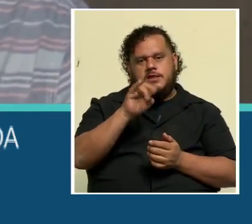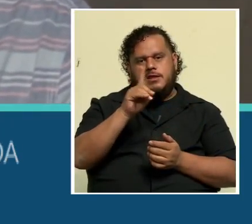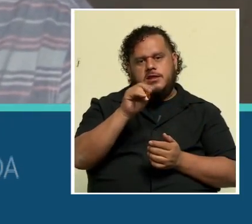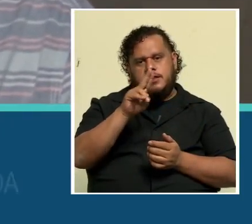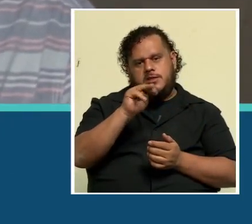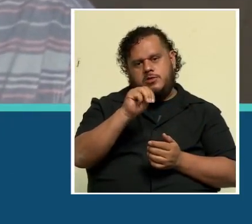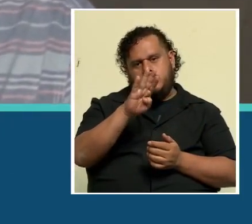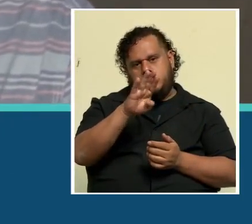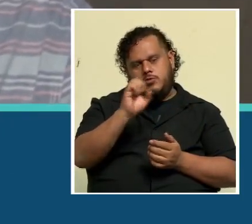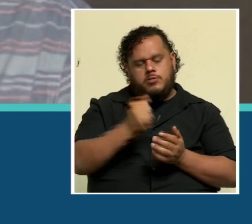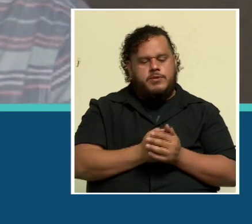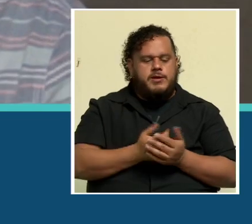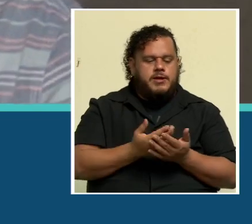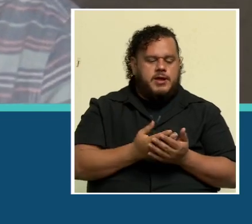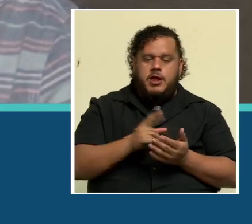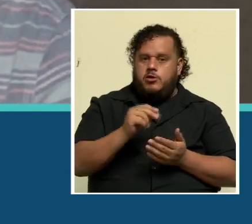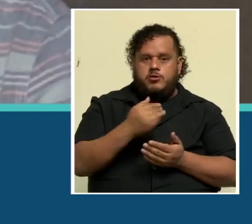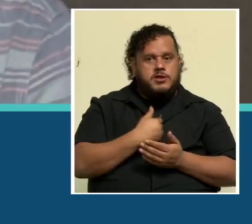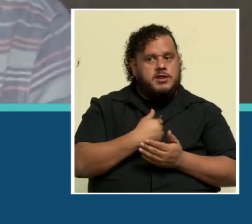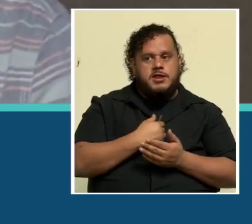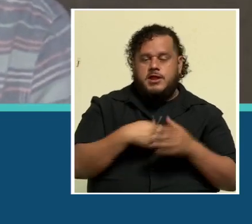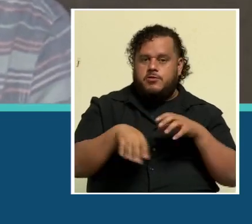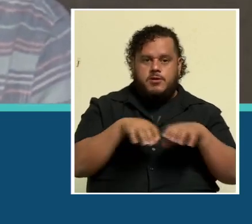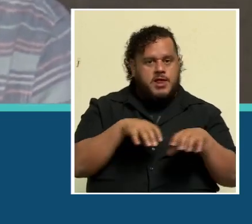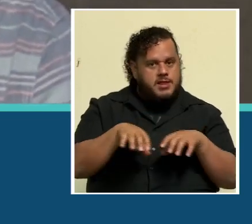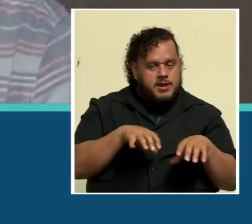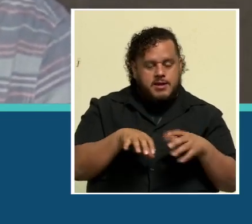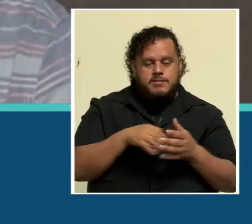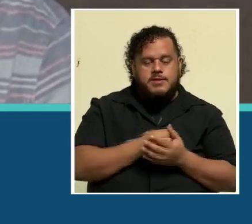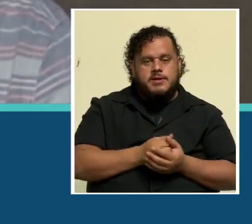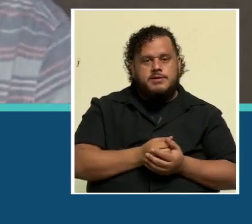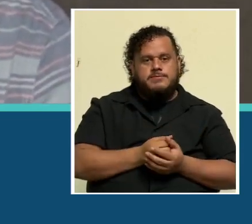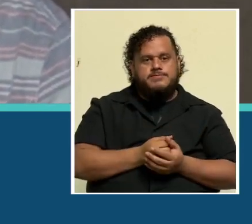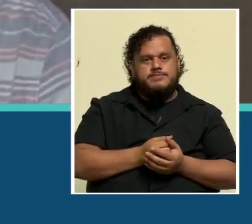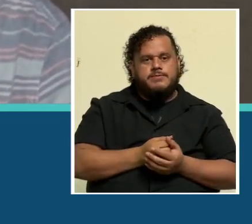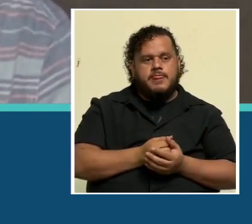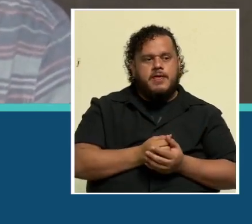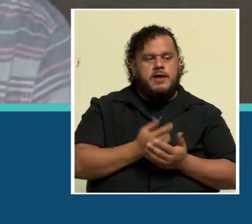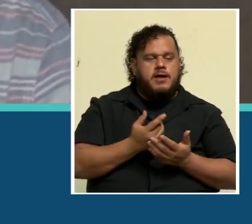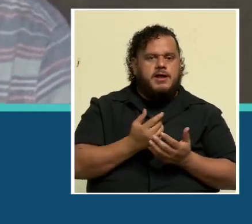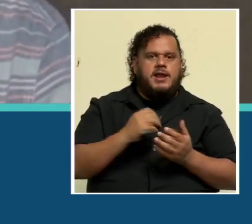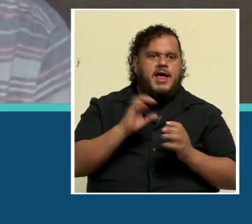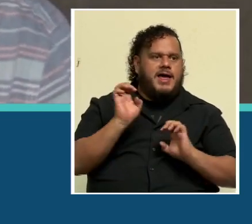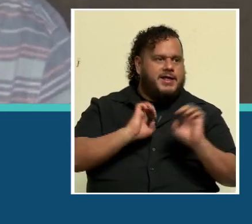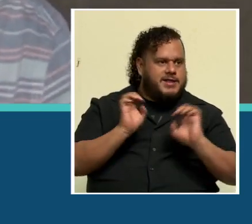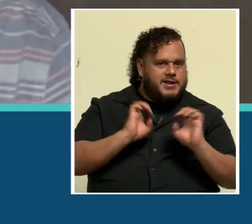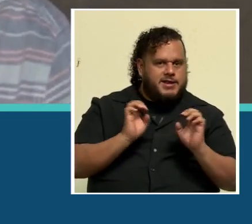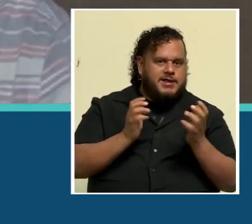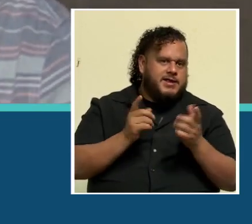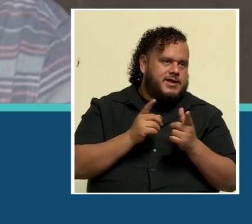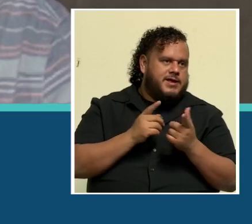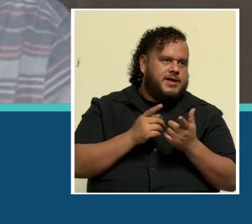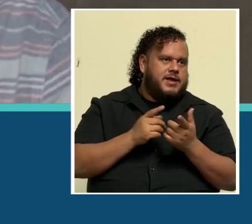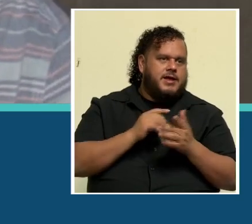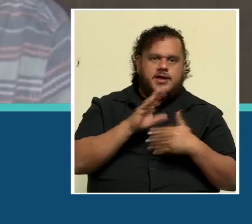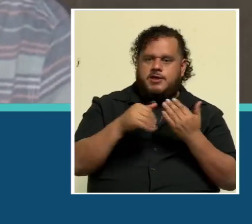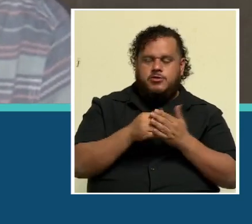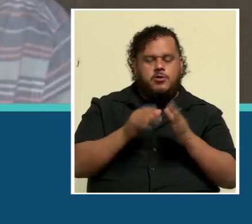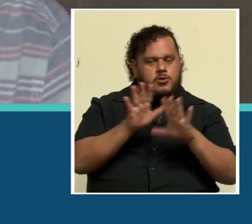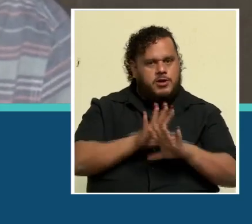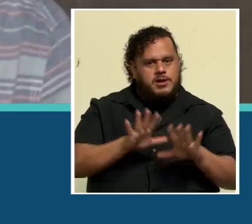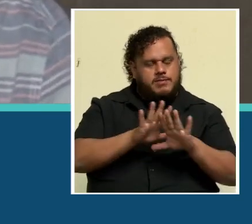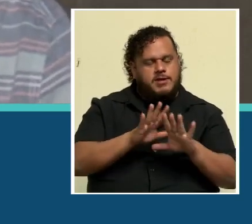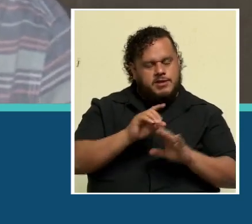cautivando, no está teniendo la dinámica y el dinamismo, la energía, y ¿verdad? Todo el ambiente es